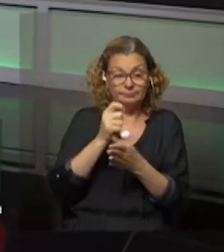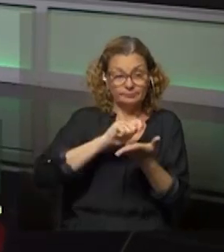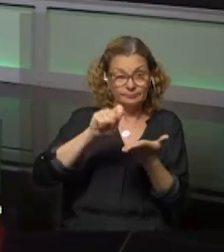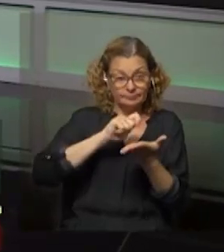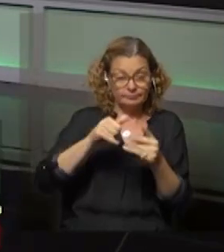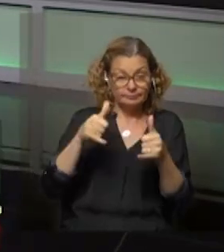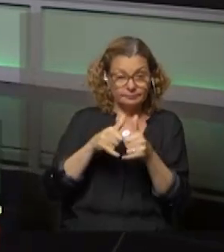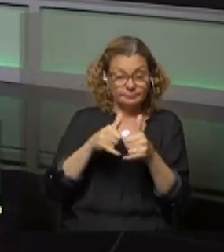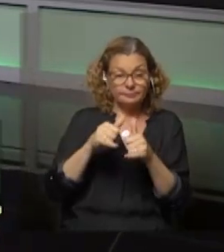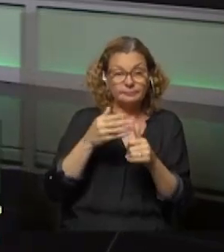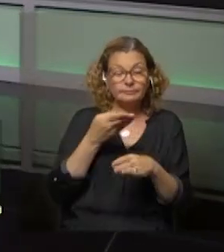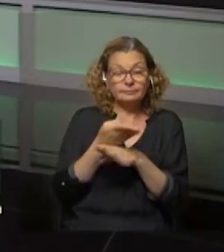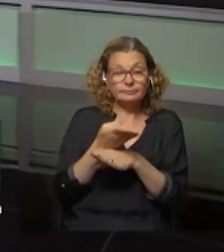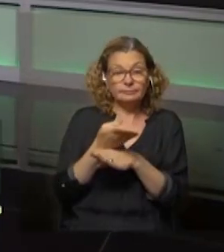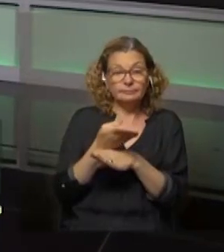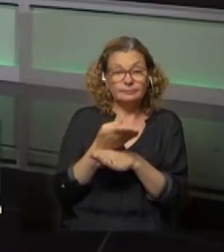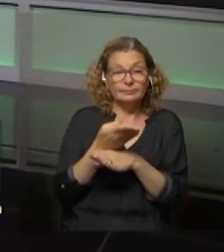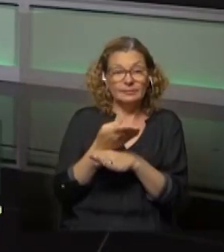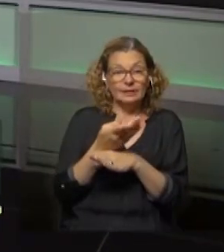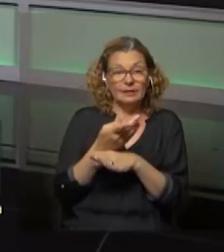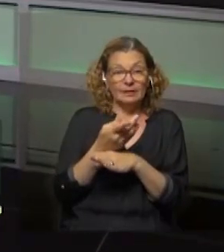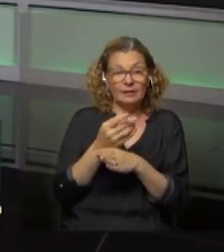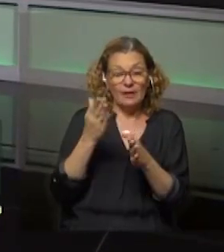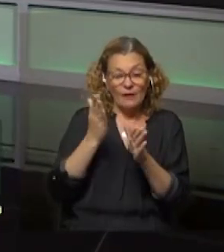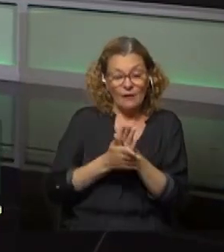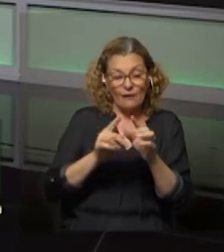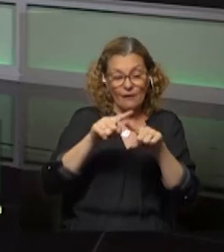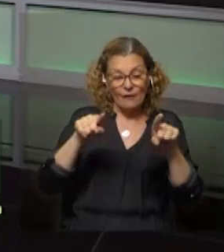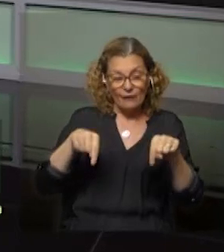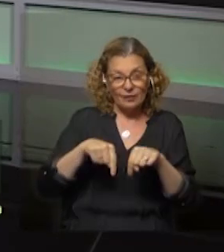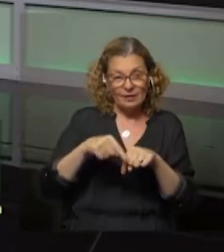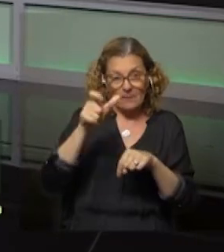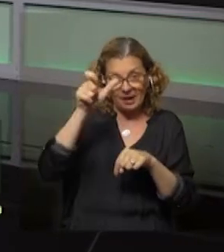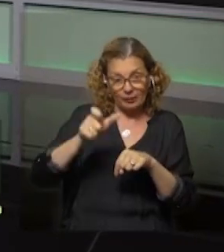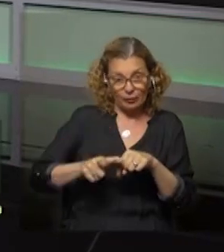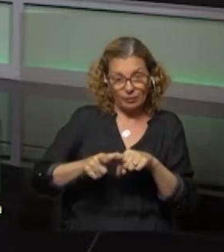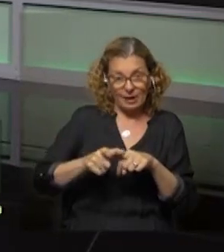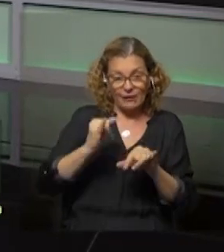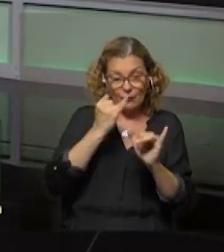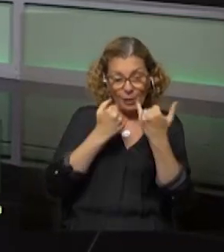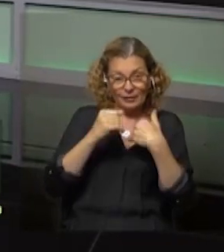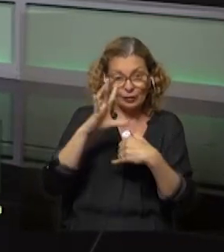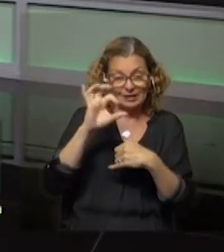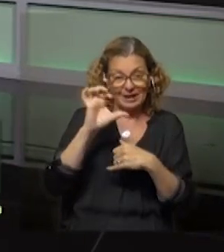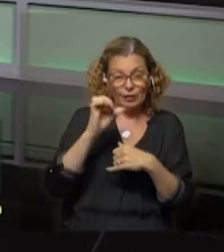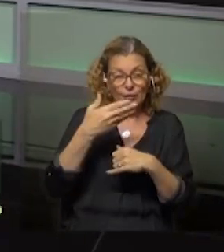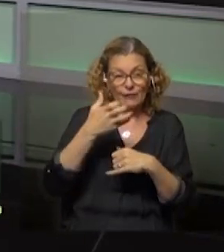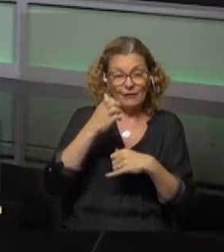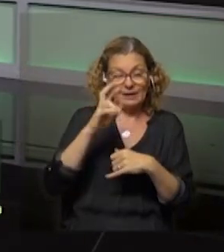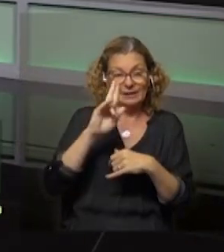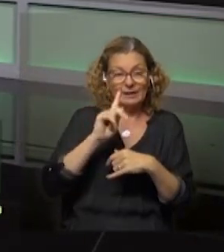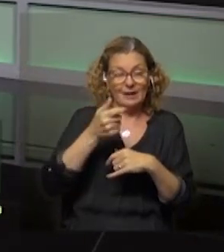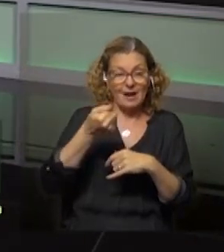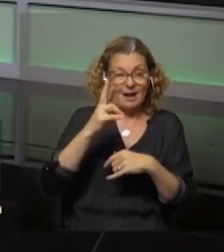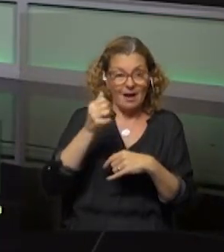en los mensajes la solicitud de creación de fichas personales con información personal de los senadores Mario Vergara Y Charles